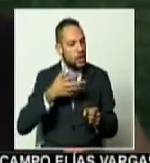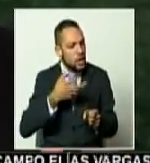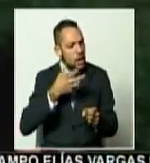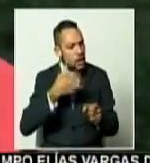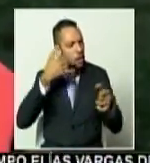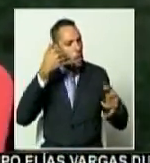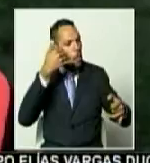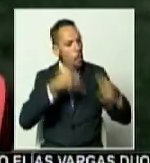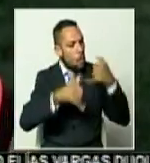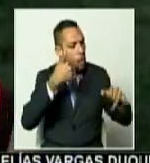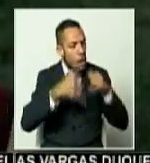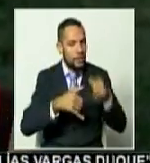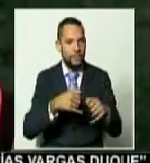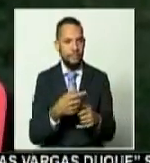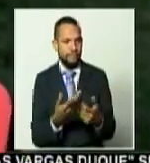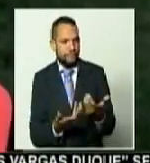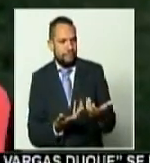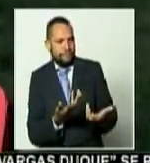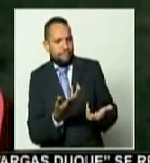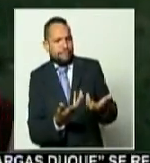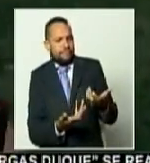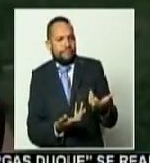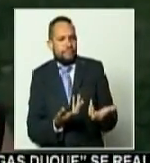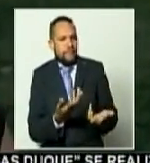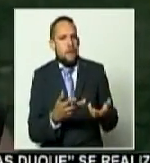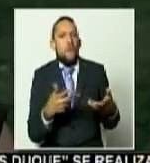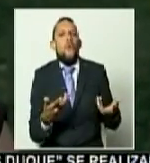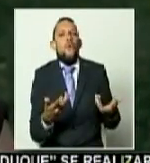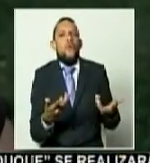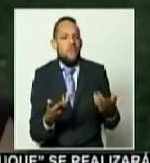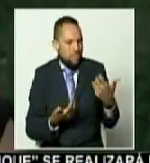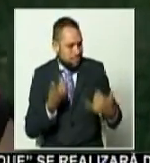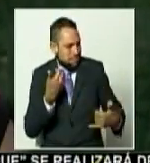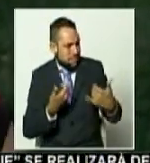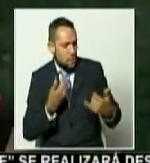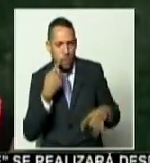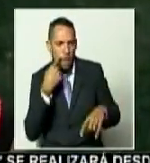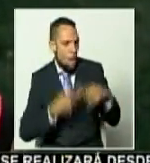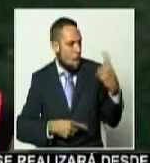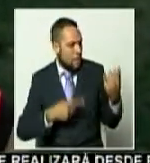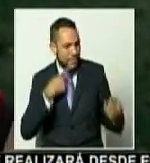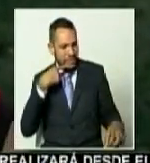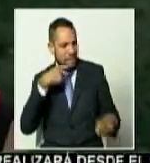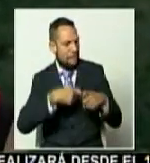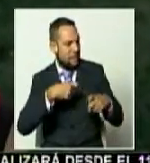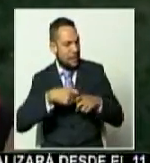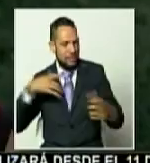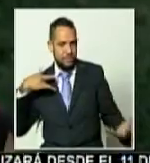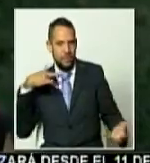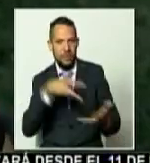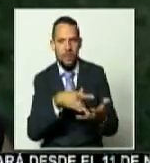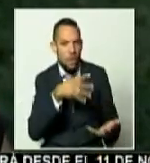el parque pensamos que no ha habido como